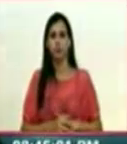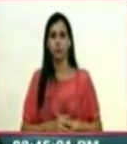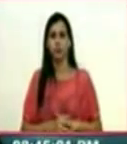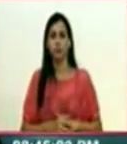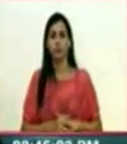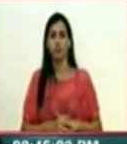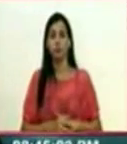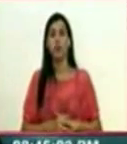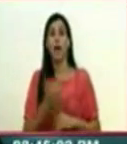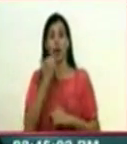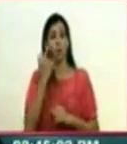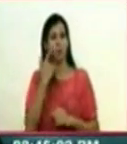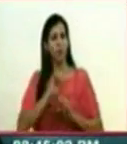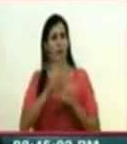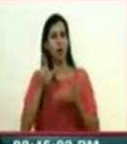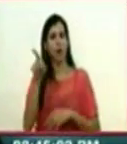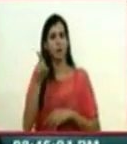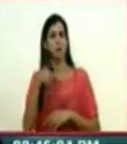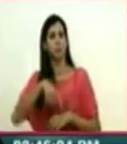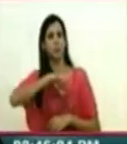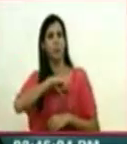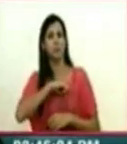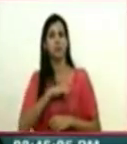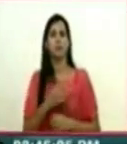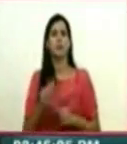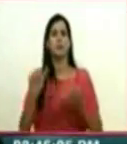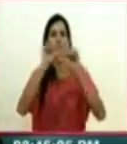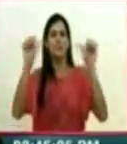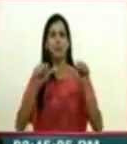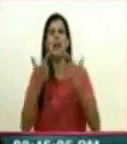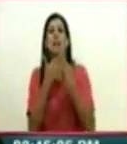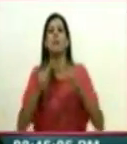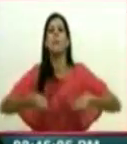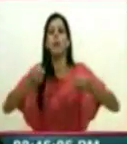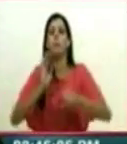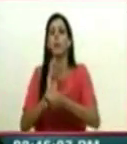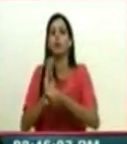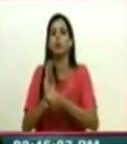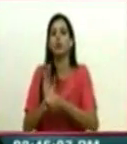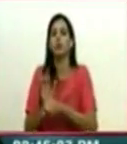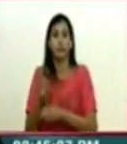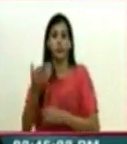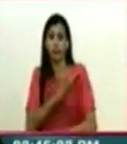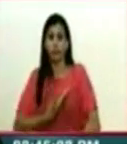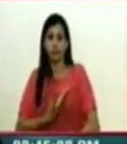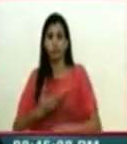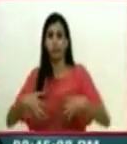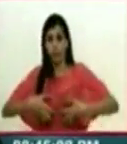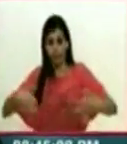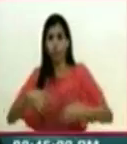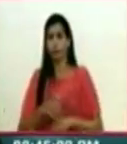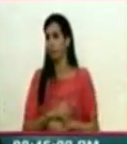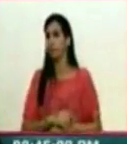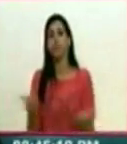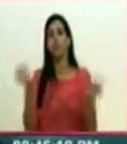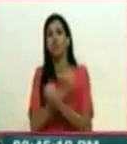Si algo queda claro de la situación en España es que el modelo de libre mercado y protección de inversiones fracasó, por lo cual quizás sería